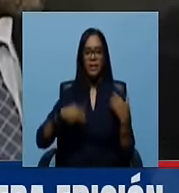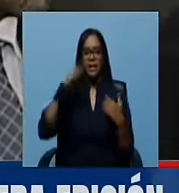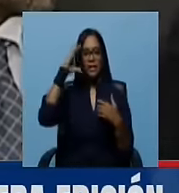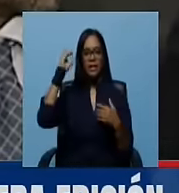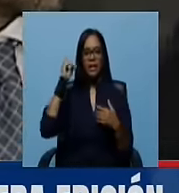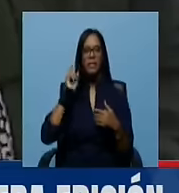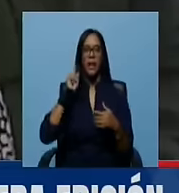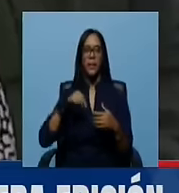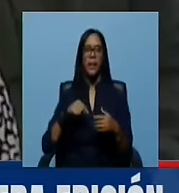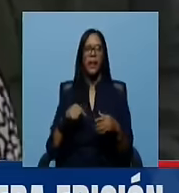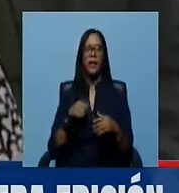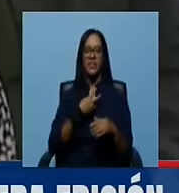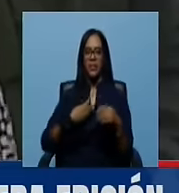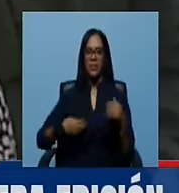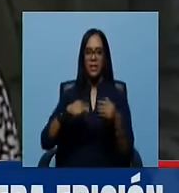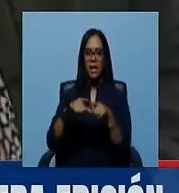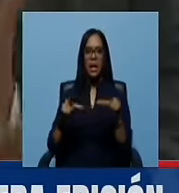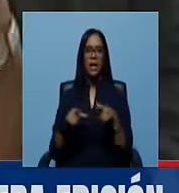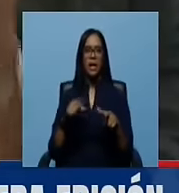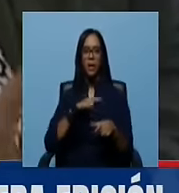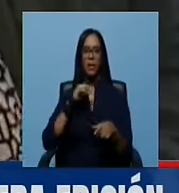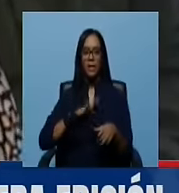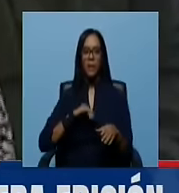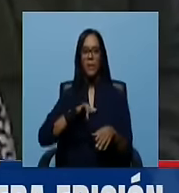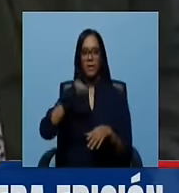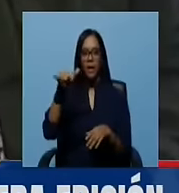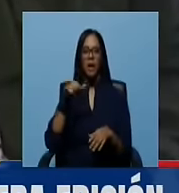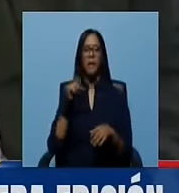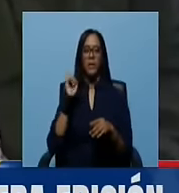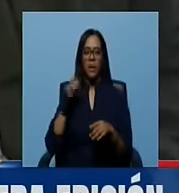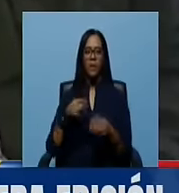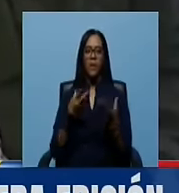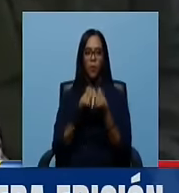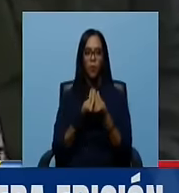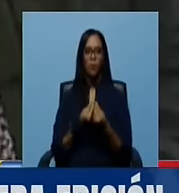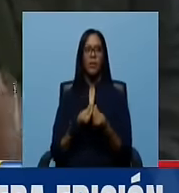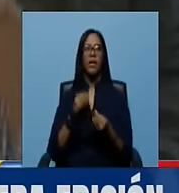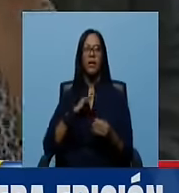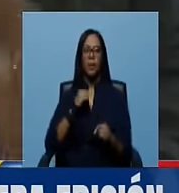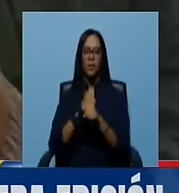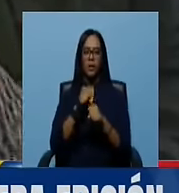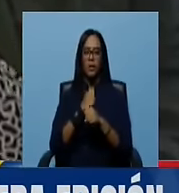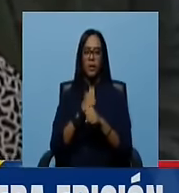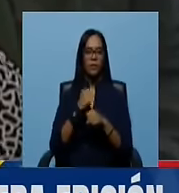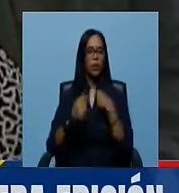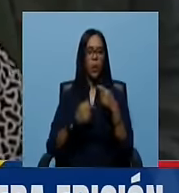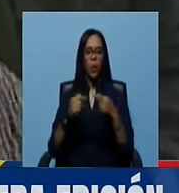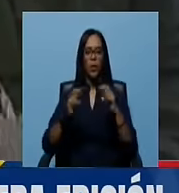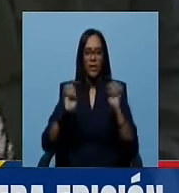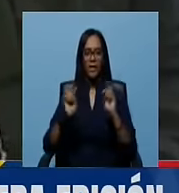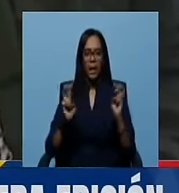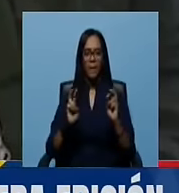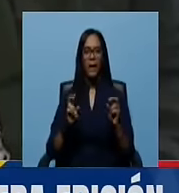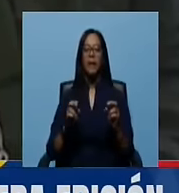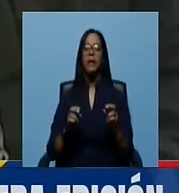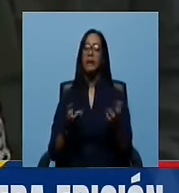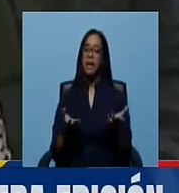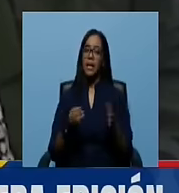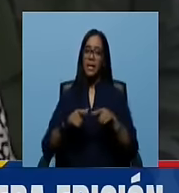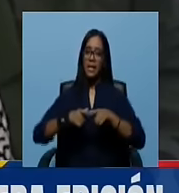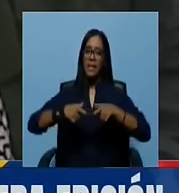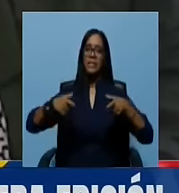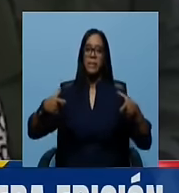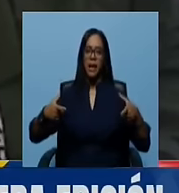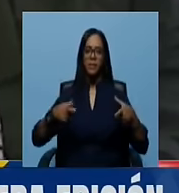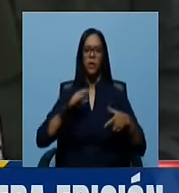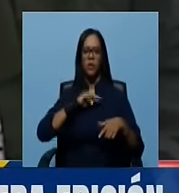vicepresidenta también del área, que bueno, no está porque está de viaje, pero con ella también estamos siempre trabajando todo el tema del crecimiento y nosotros